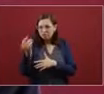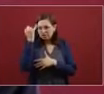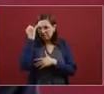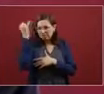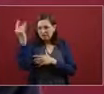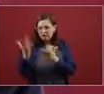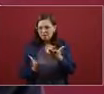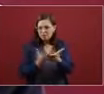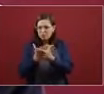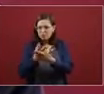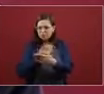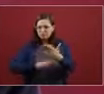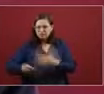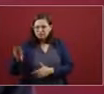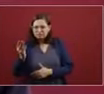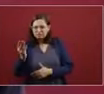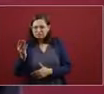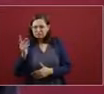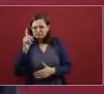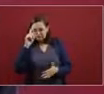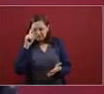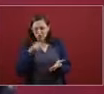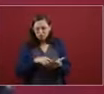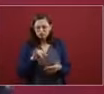que sí, y